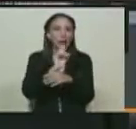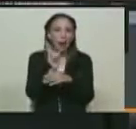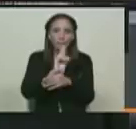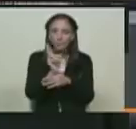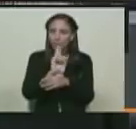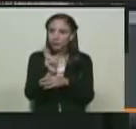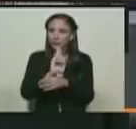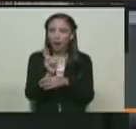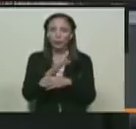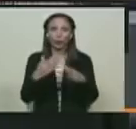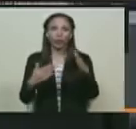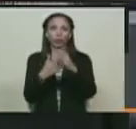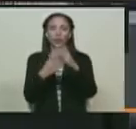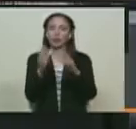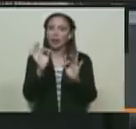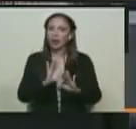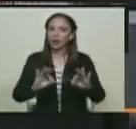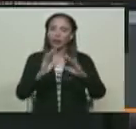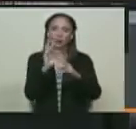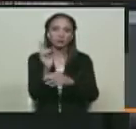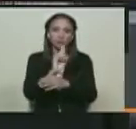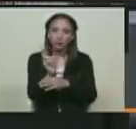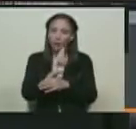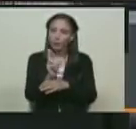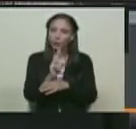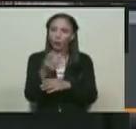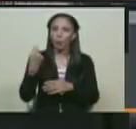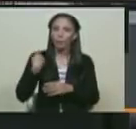sin intermediarios, sin gestores,